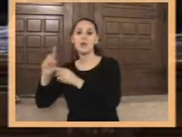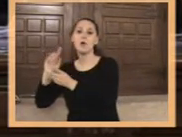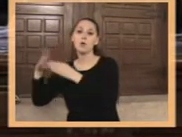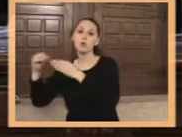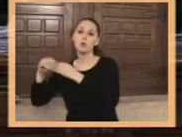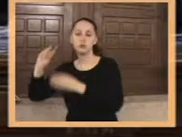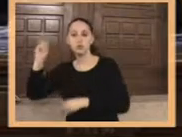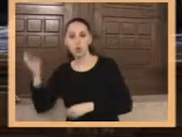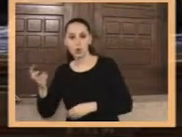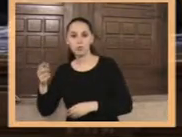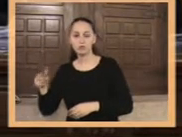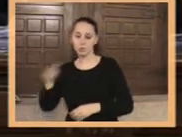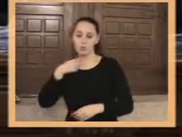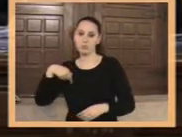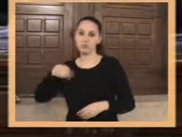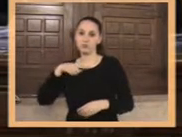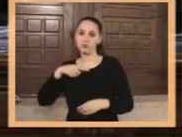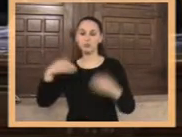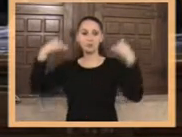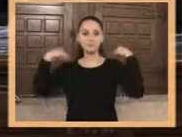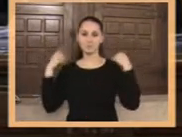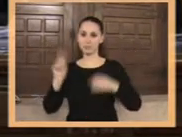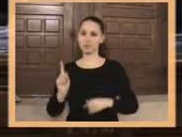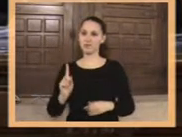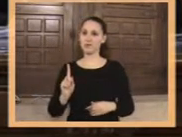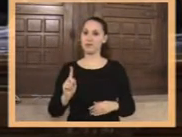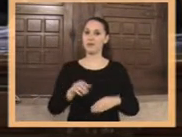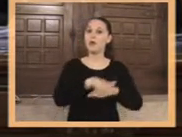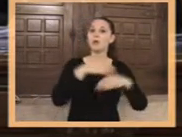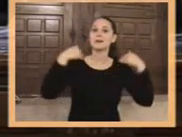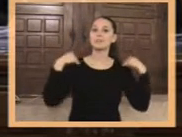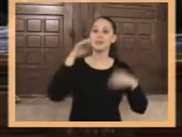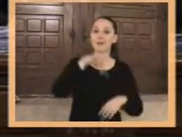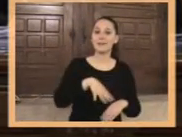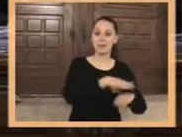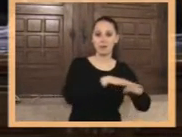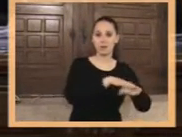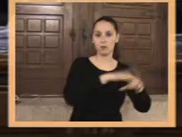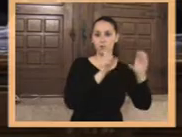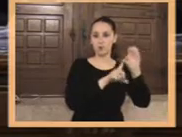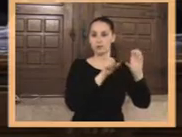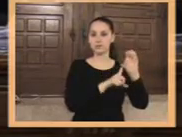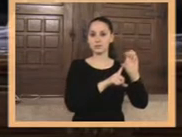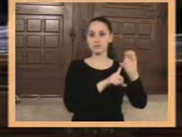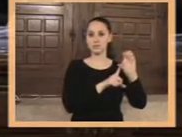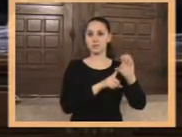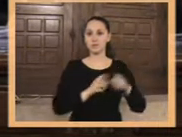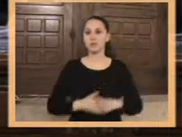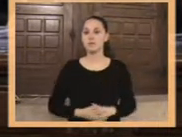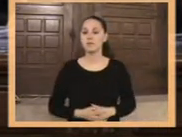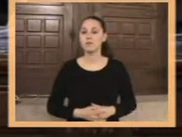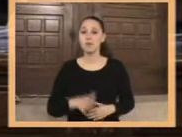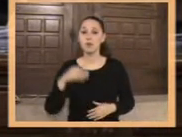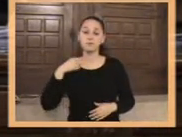cesión del inmueble por los años que sean para que allí se desarrolle esa actividad. No sé si me explico. Esa es la cuestión. Por eso yo creo de